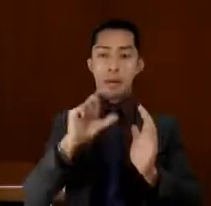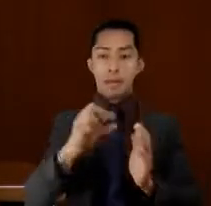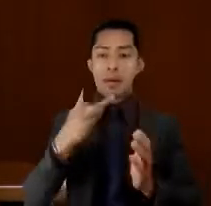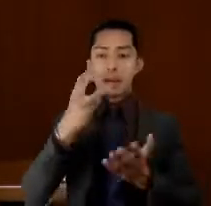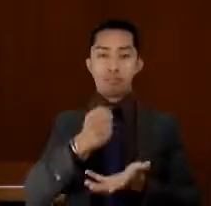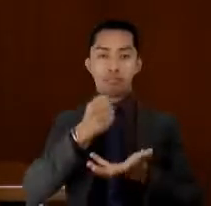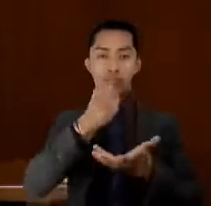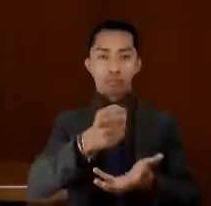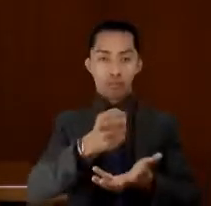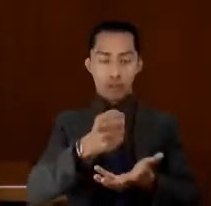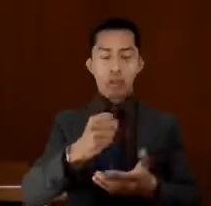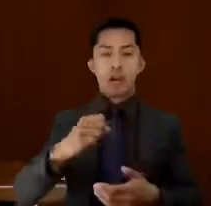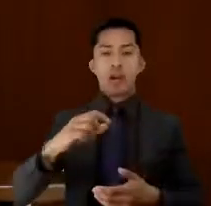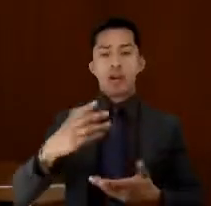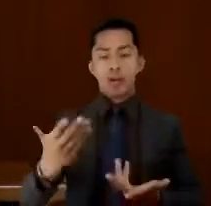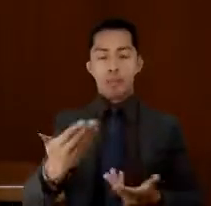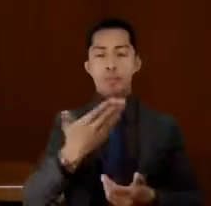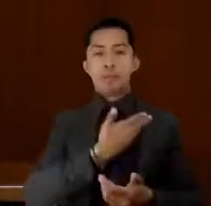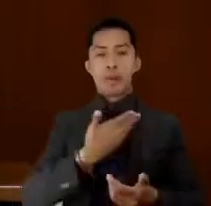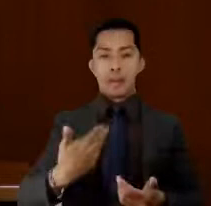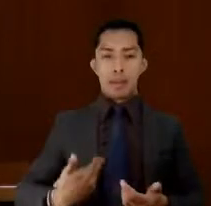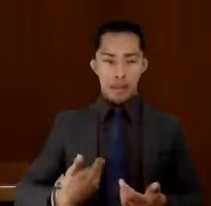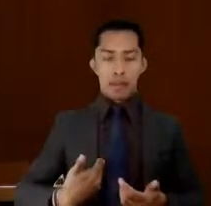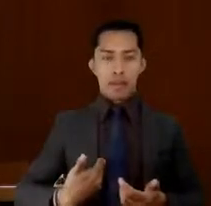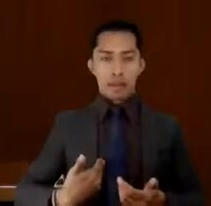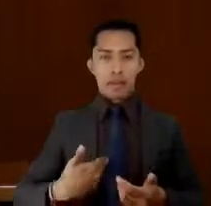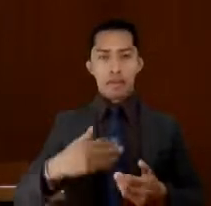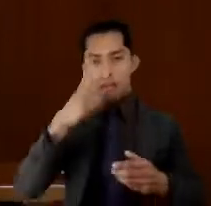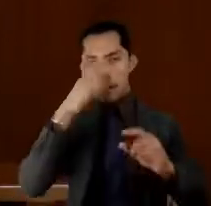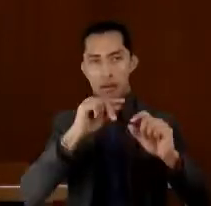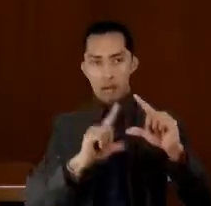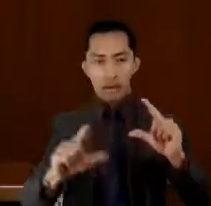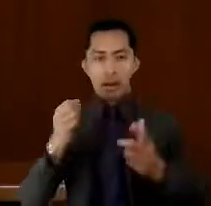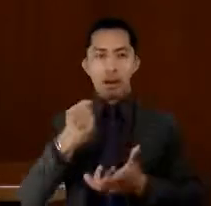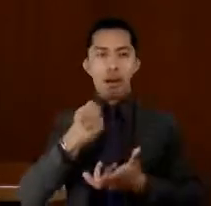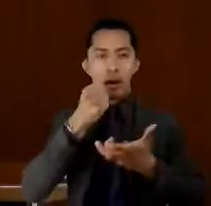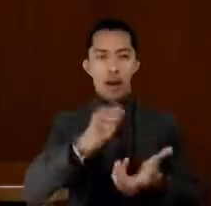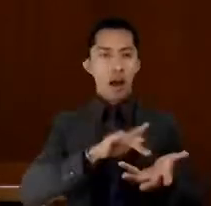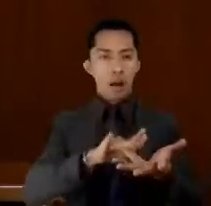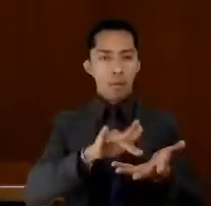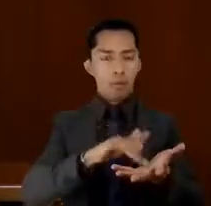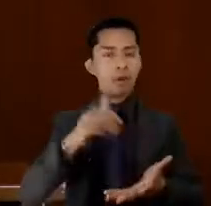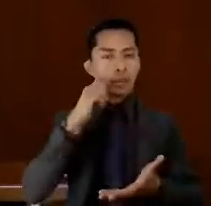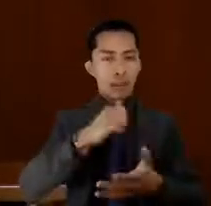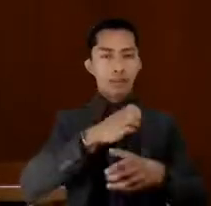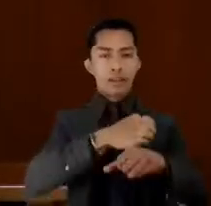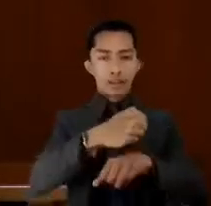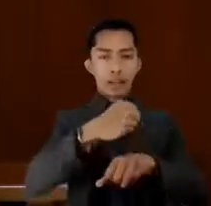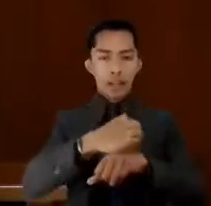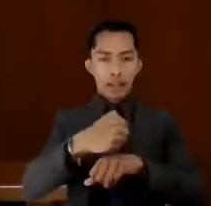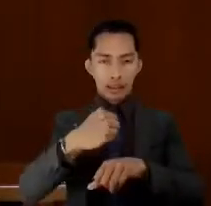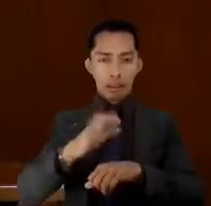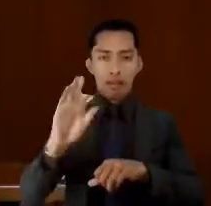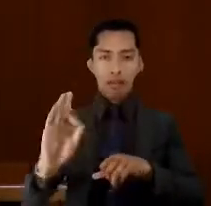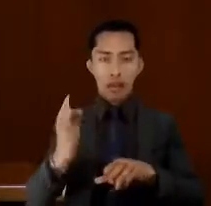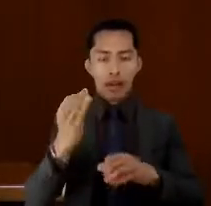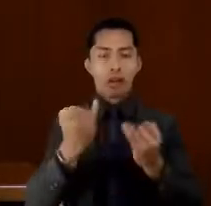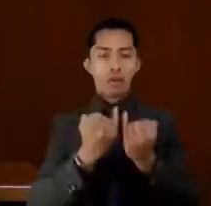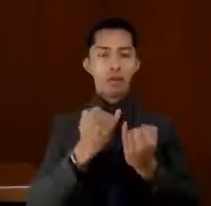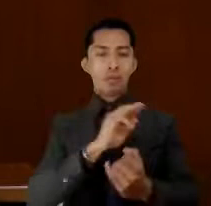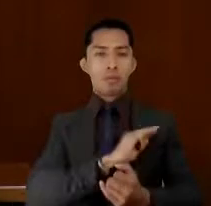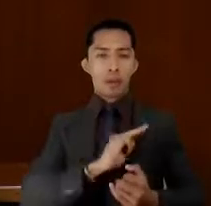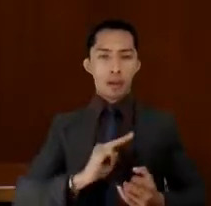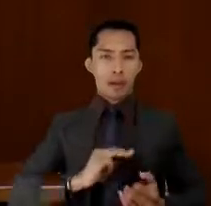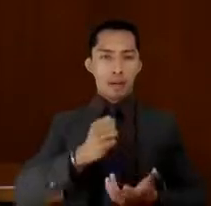el Ejecutivo Federal establecerá un fondo permanente de apoyo a las entidades federativas y municipios destinado